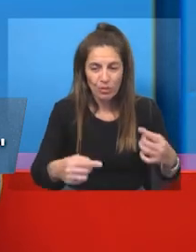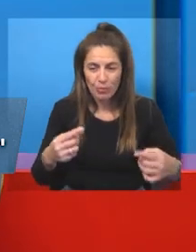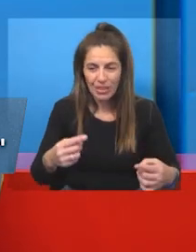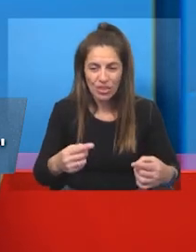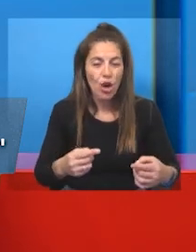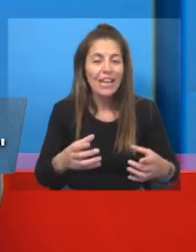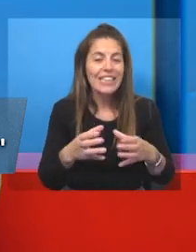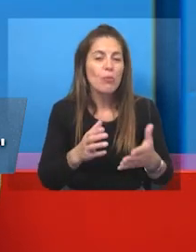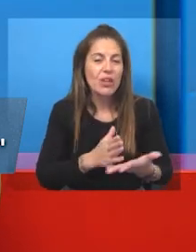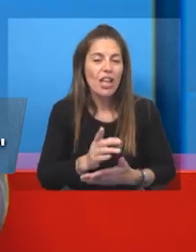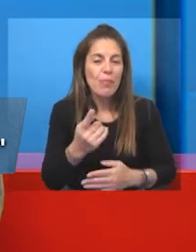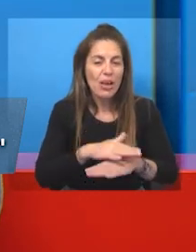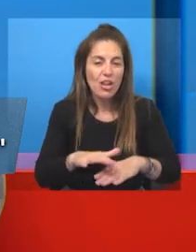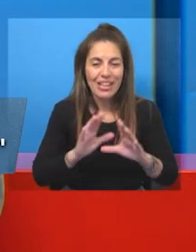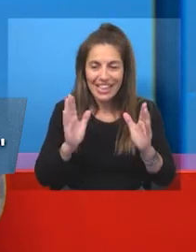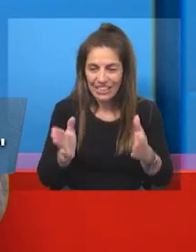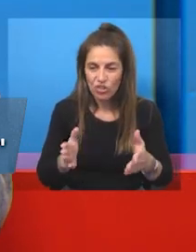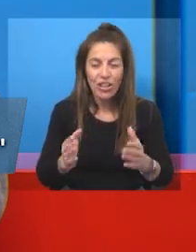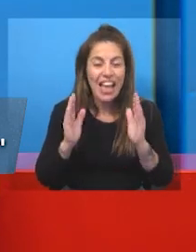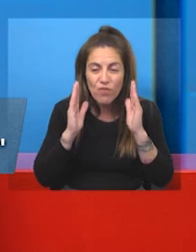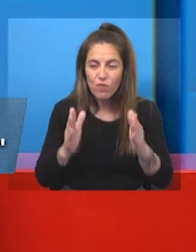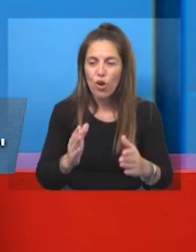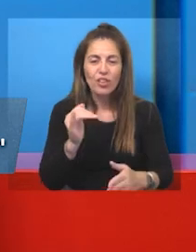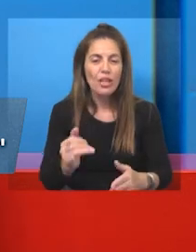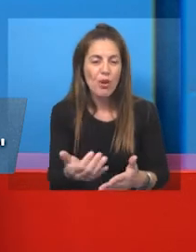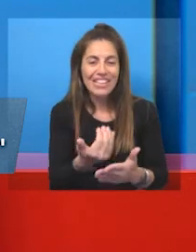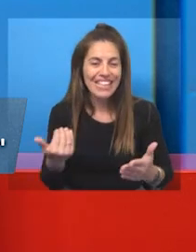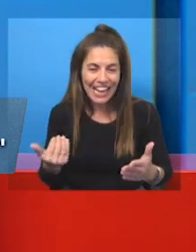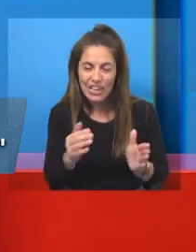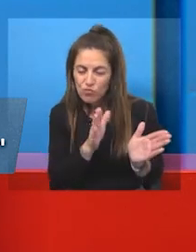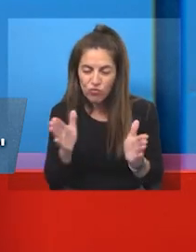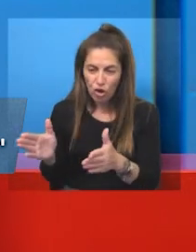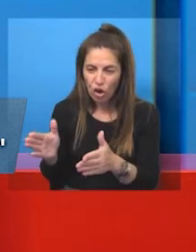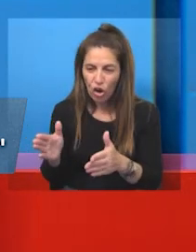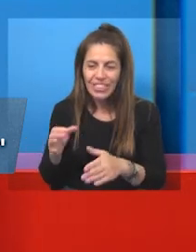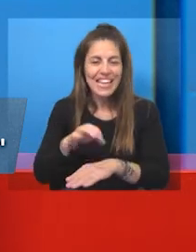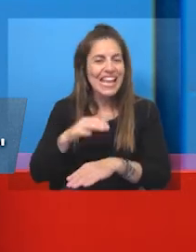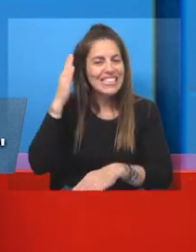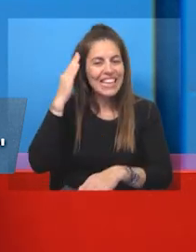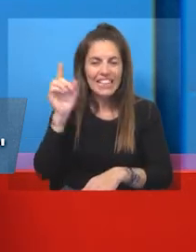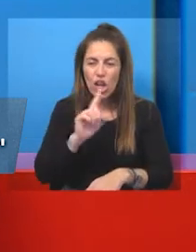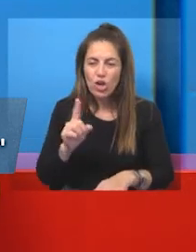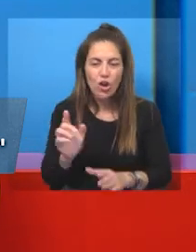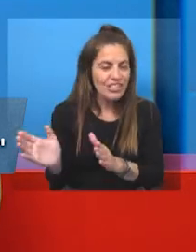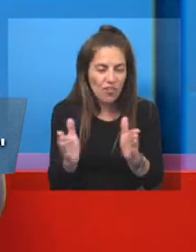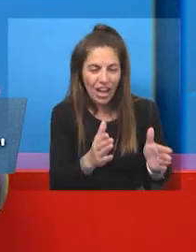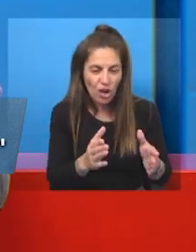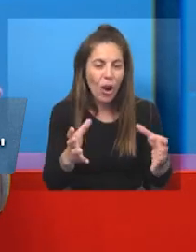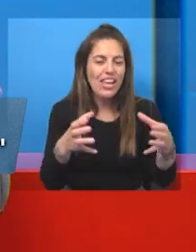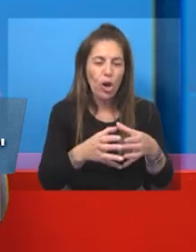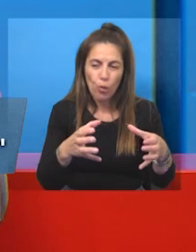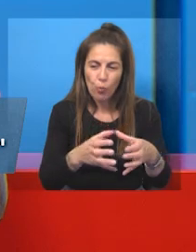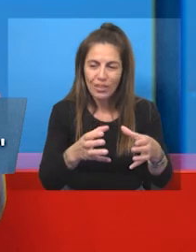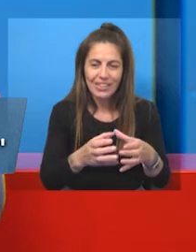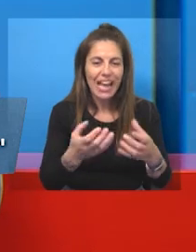asistencial del primer nvel de atención o sea que el foco lo tenemos que sacar desde el foco de la psiquiatría y llevarlo al foco de la comunidad